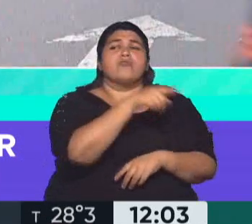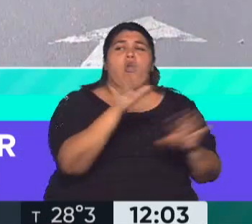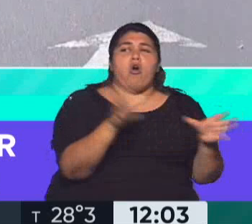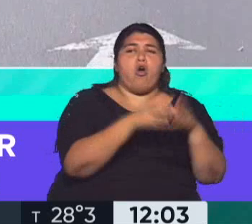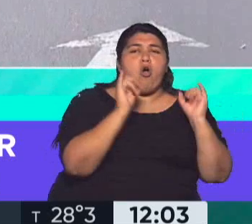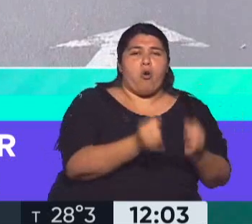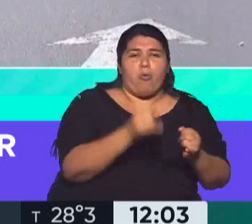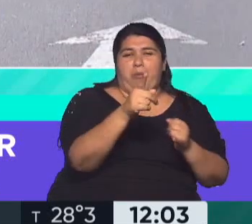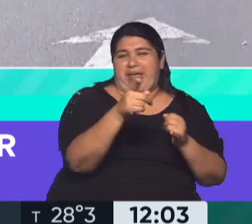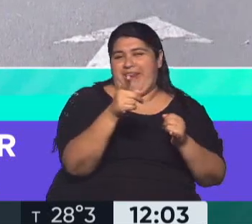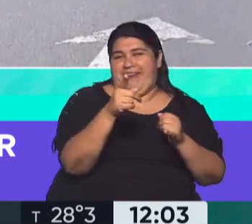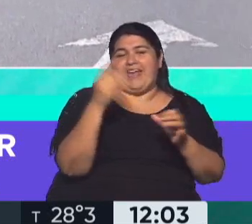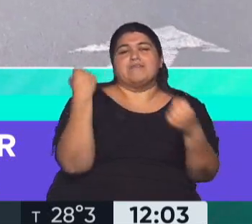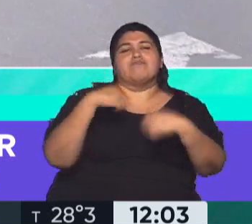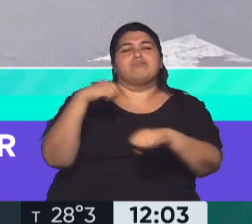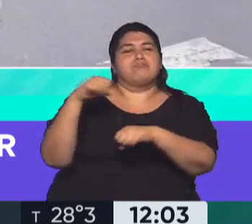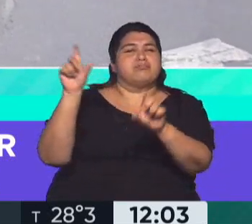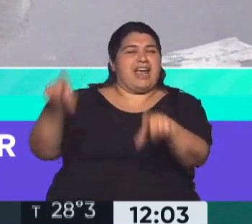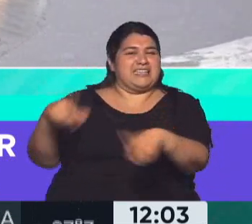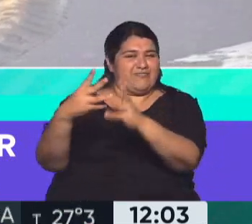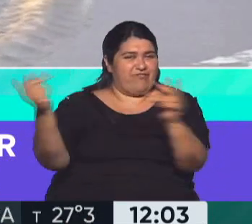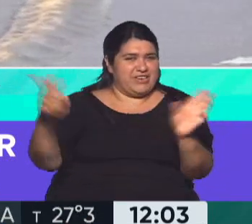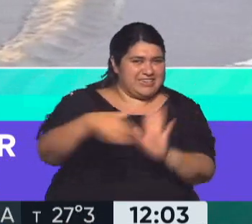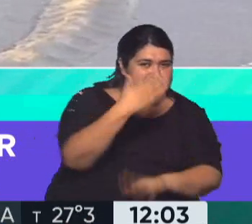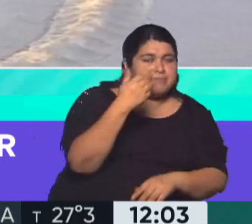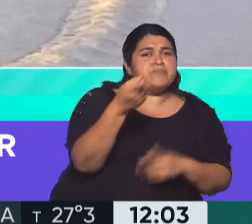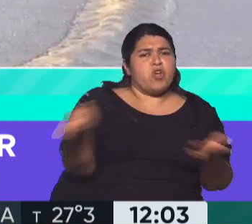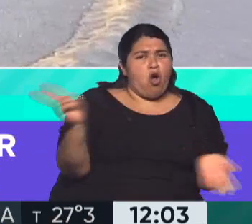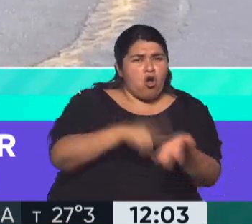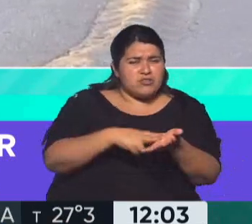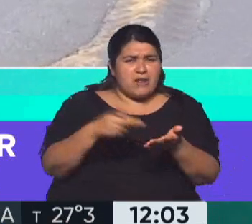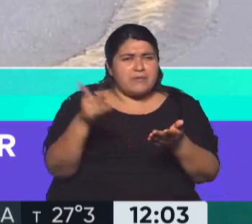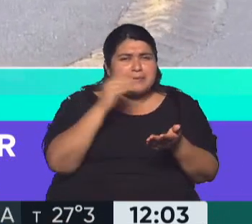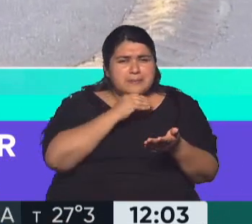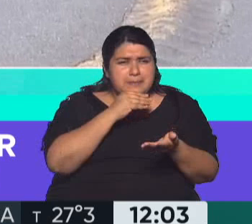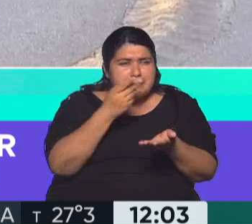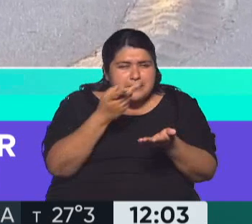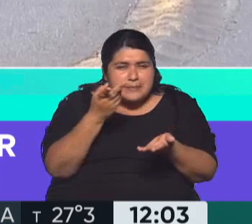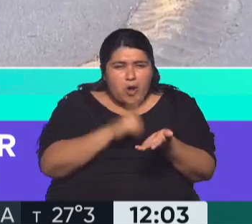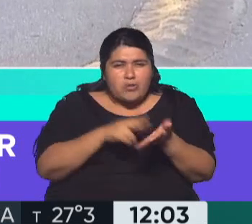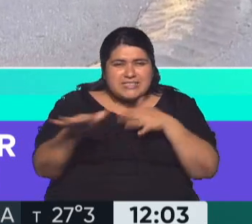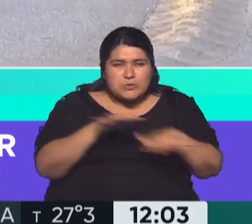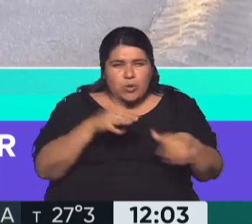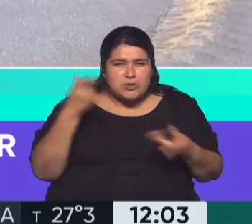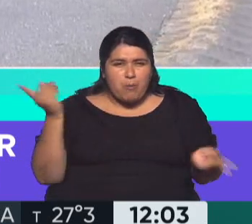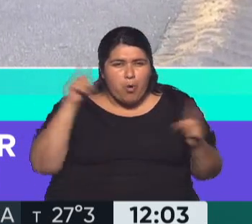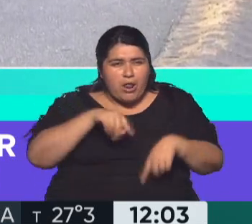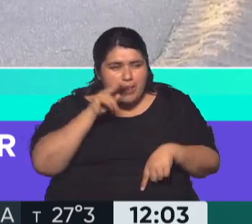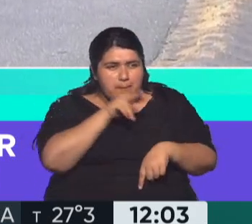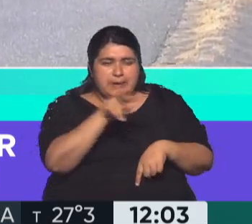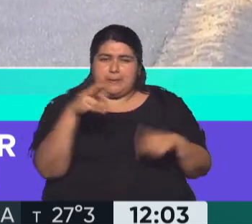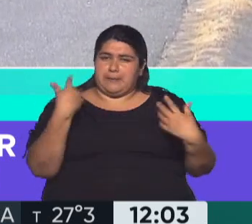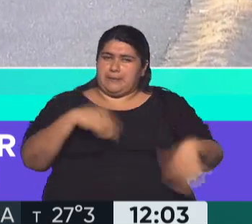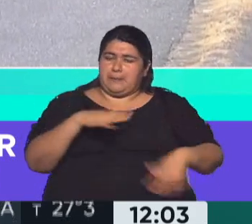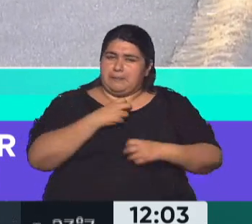historia conocida, pero volver a repetirlo fue realmente dramático, así lo contaban los padres. Recordemos que